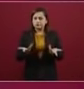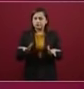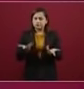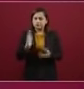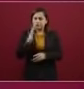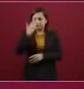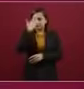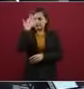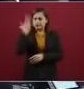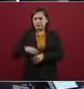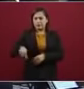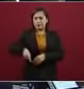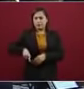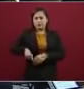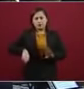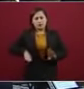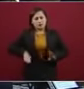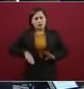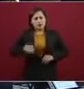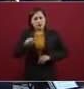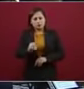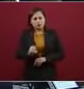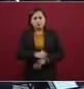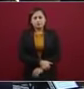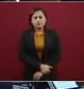de este gobierno. Adelante.